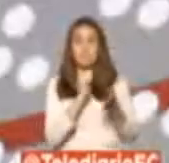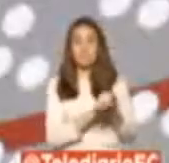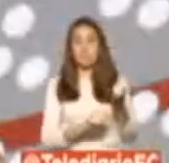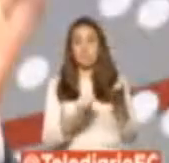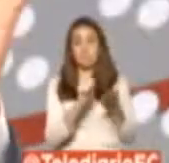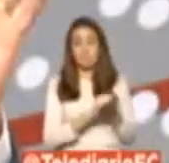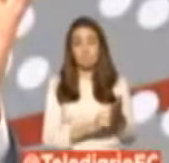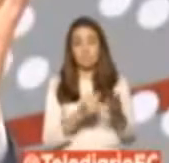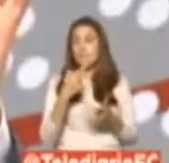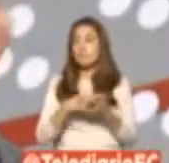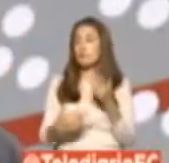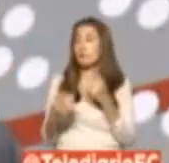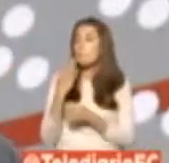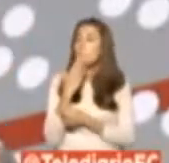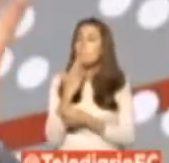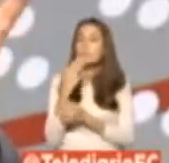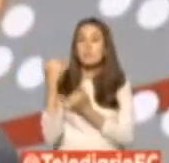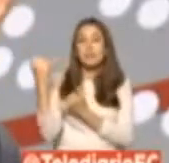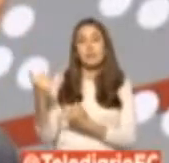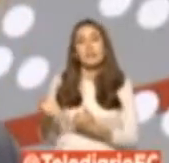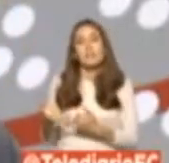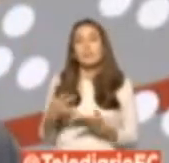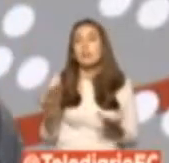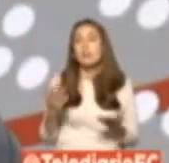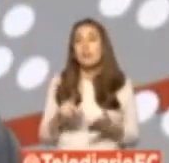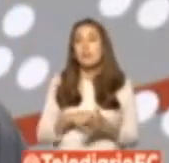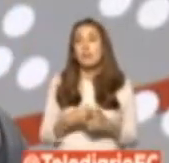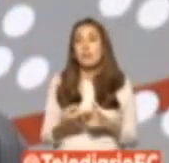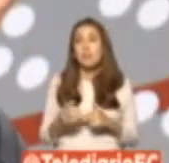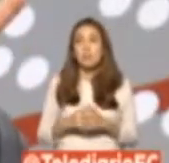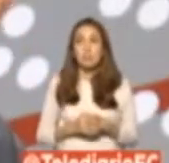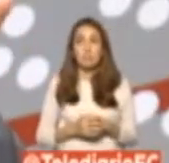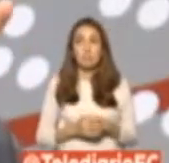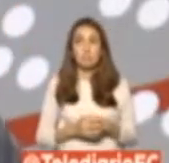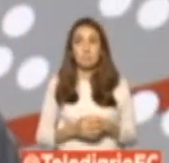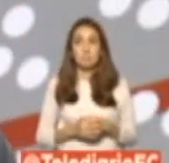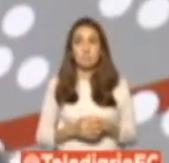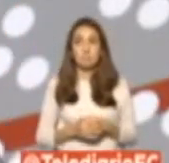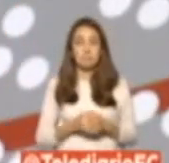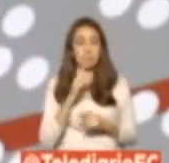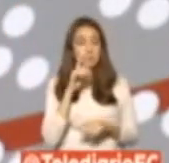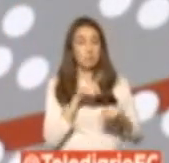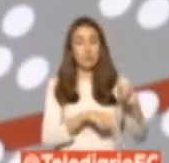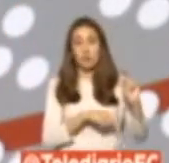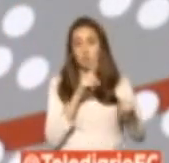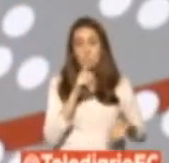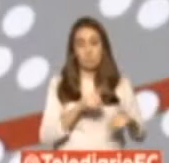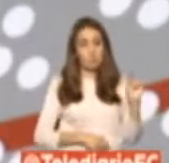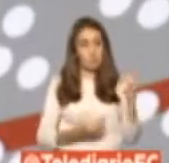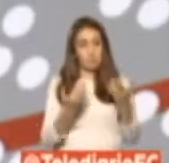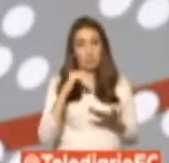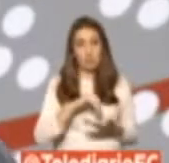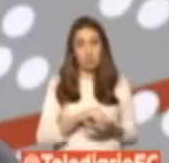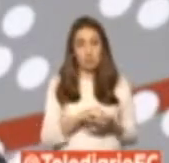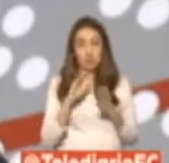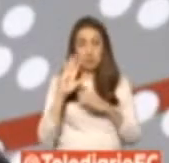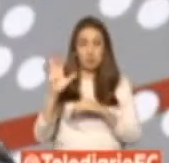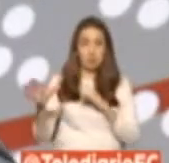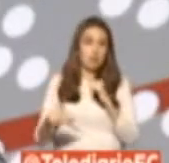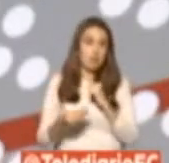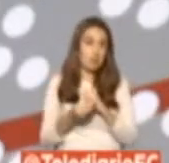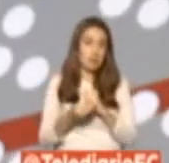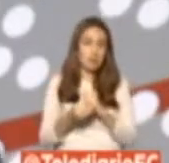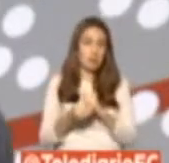la prohibición de ese tiempo. De no poder, ¿cómo se llama? No poder